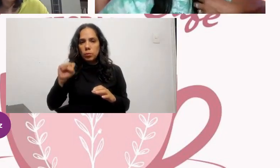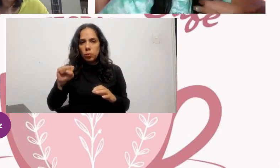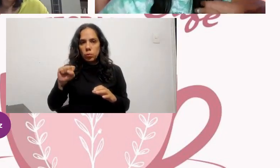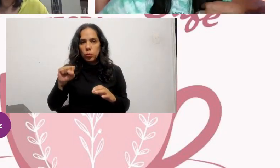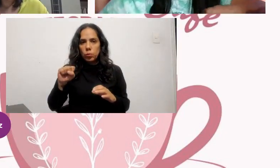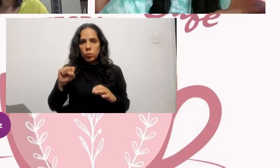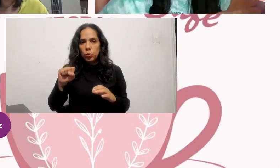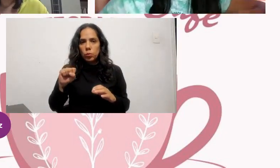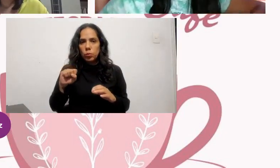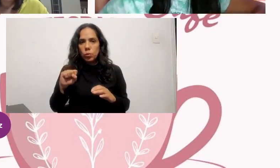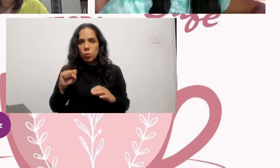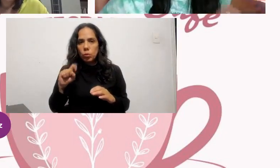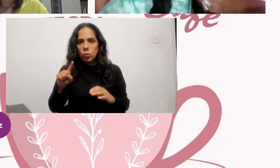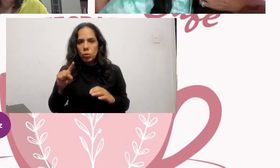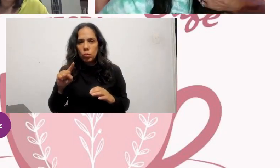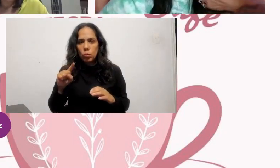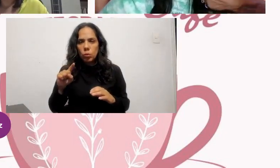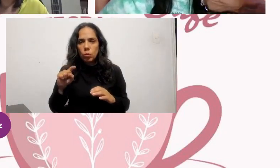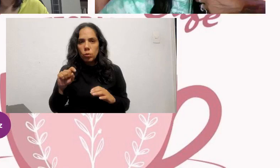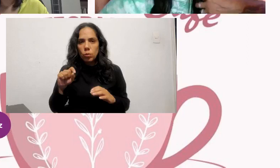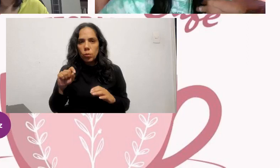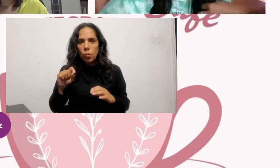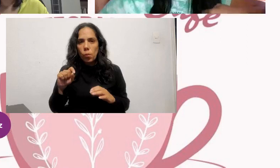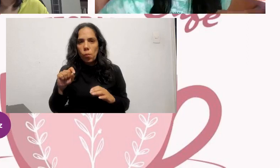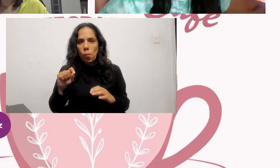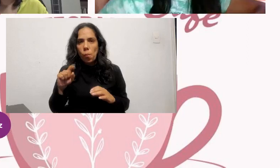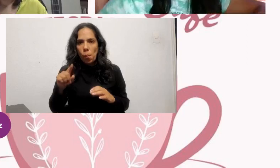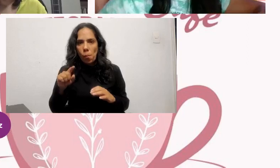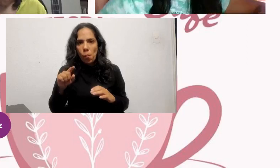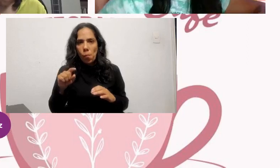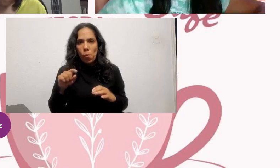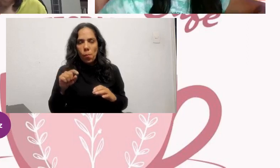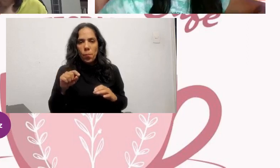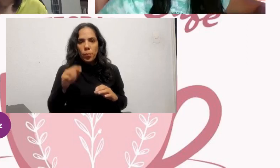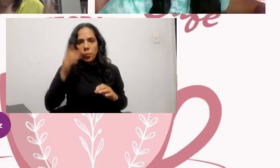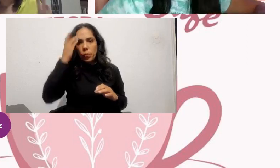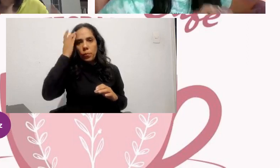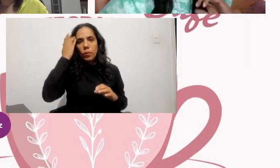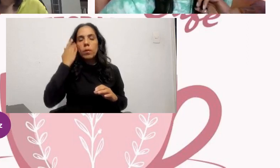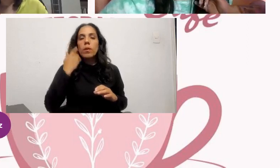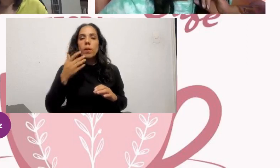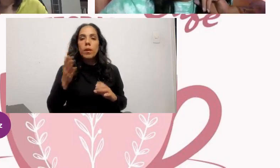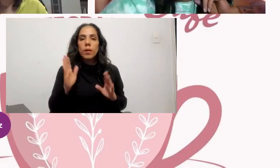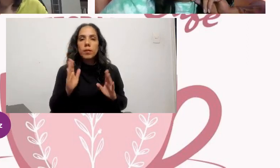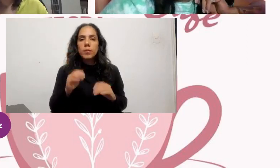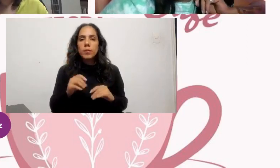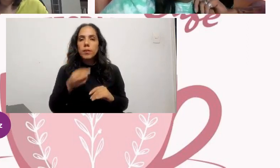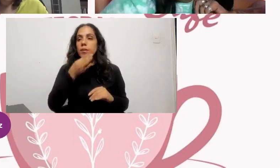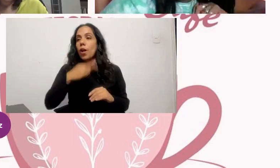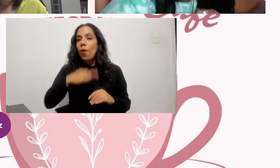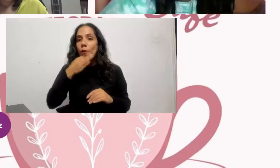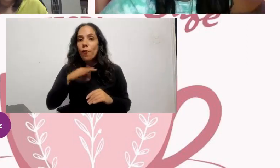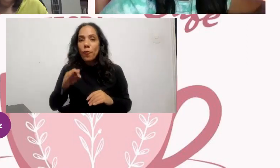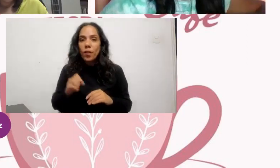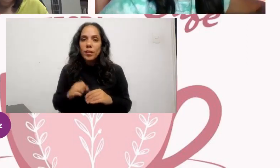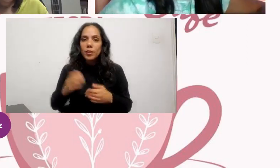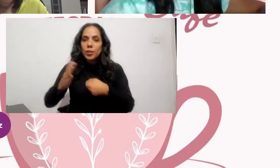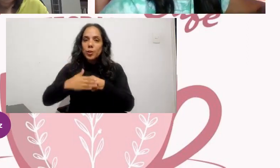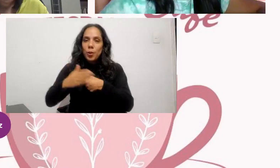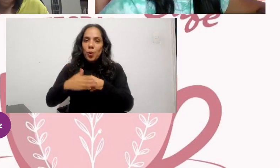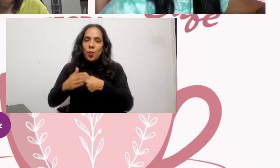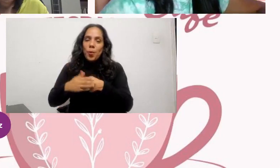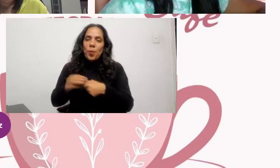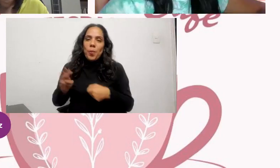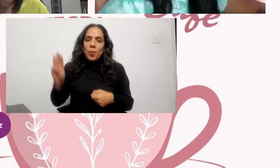munecas.tiresias@gmail.com. Pues antes de cerrar, doy unos avisos. Próximo miércoles de charlas de